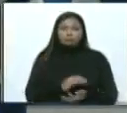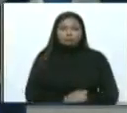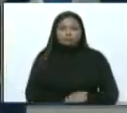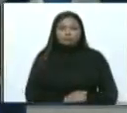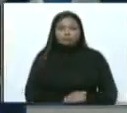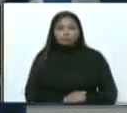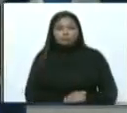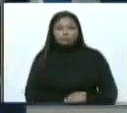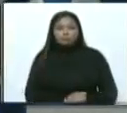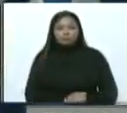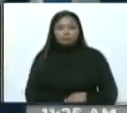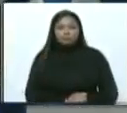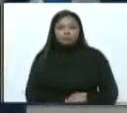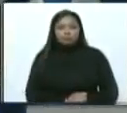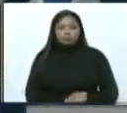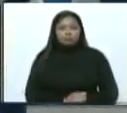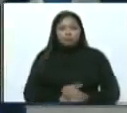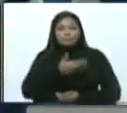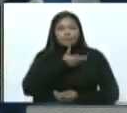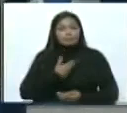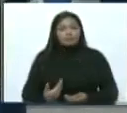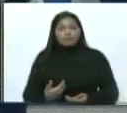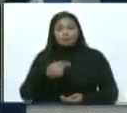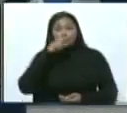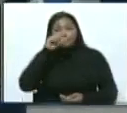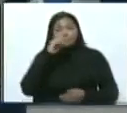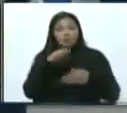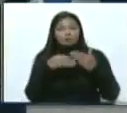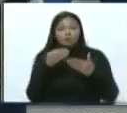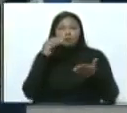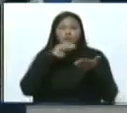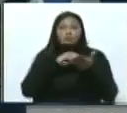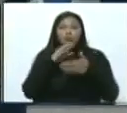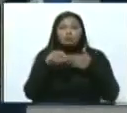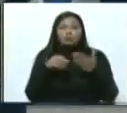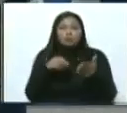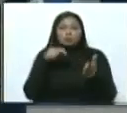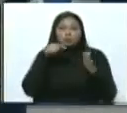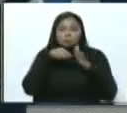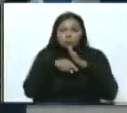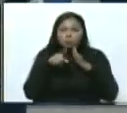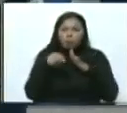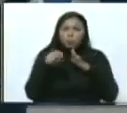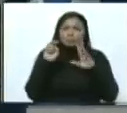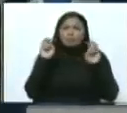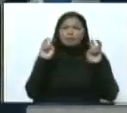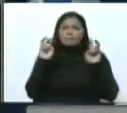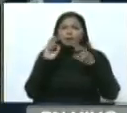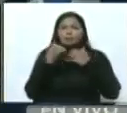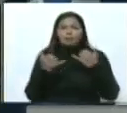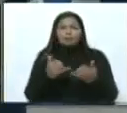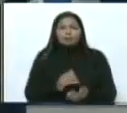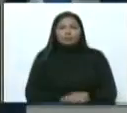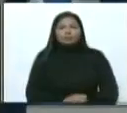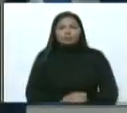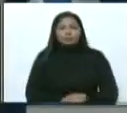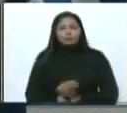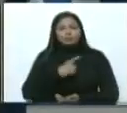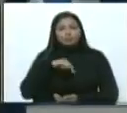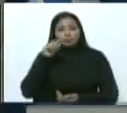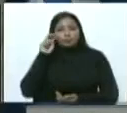el jefe de Estado Nicolás Maduro, colocó el dedo en la llaga en un tema que obviamente es un